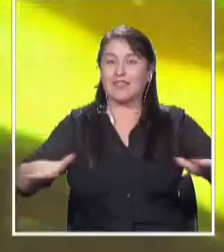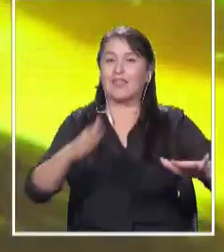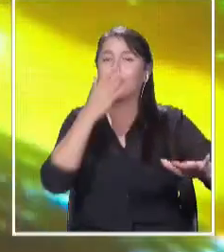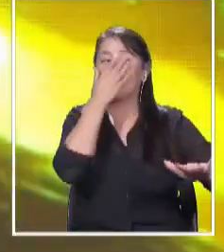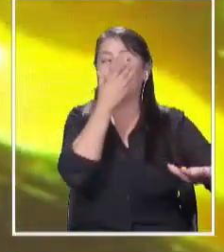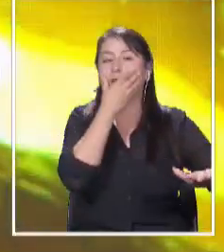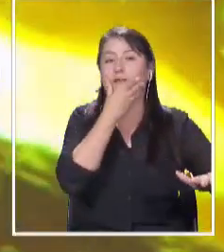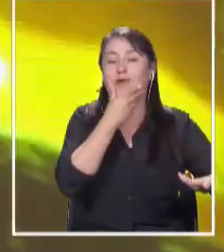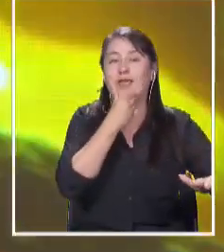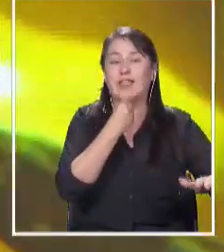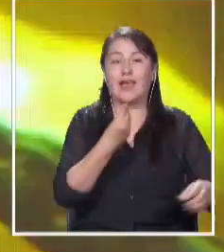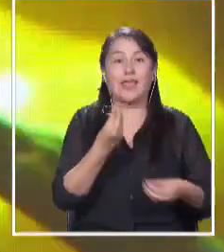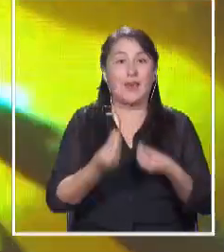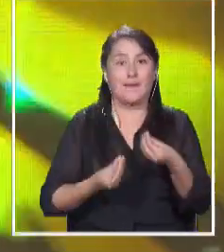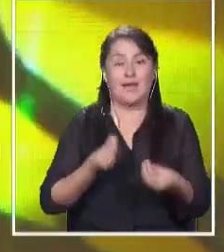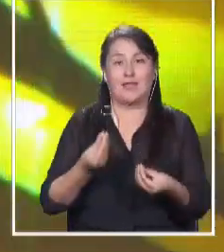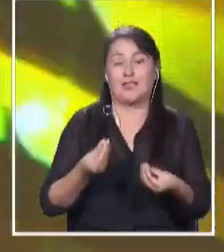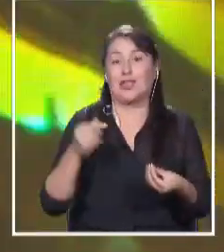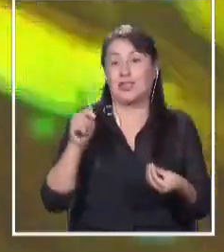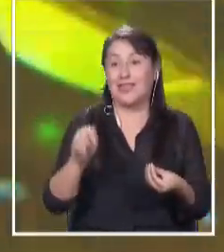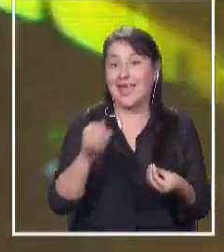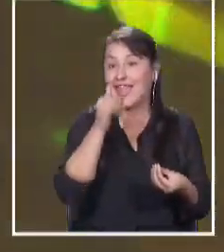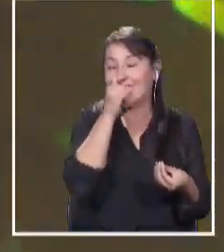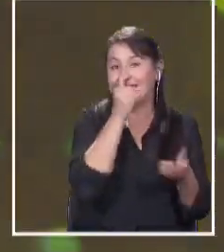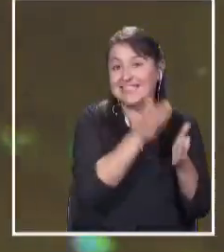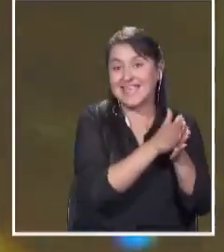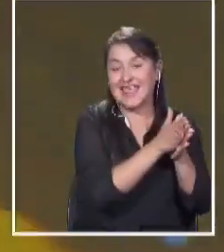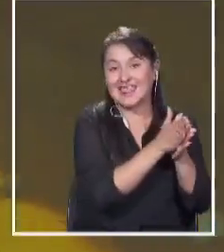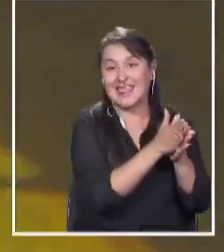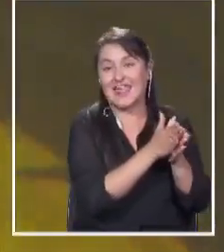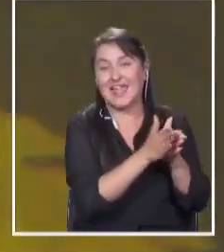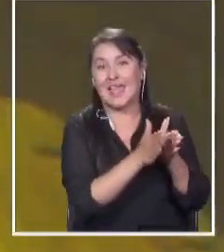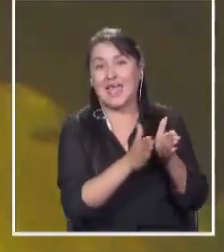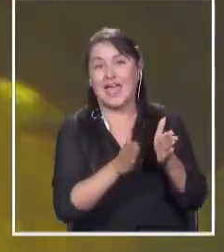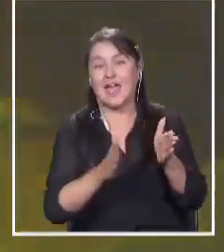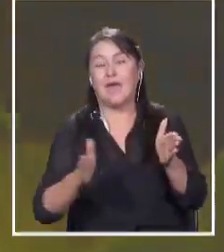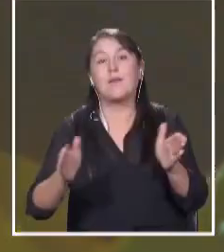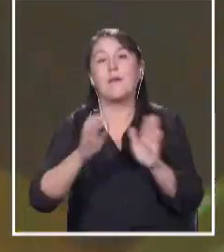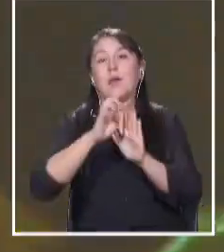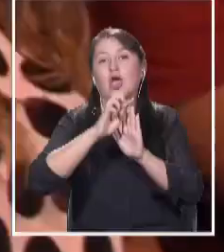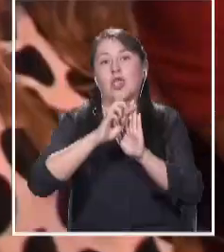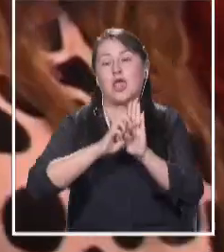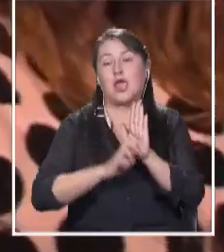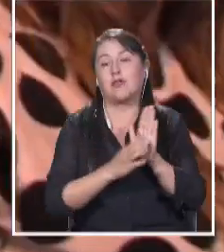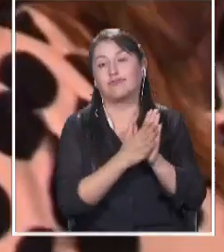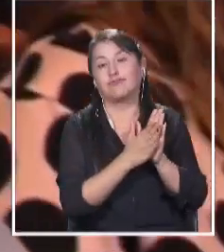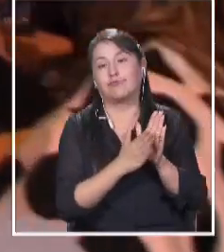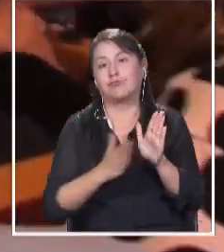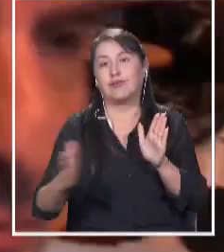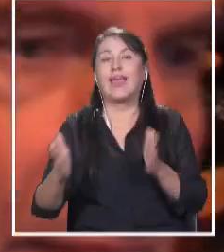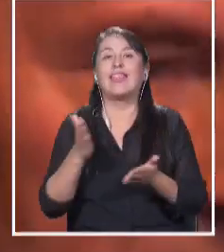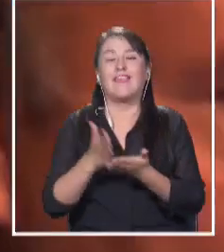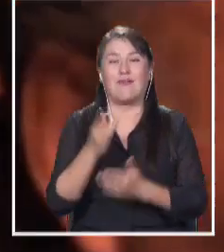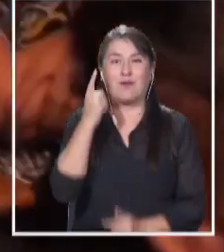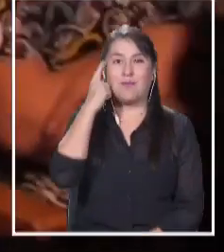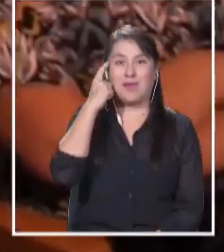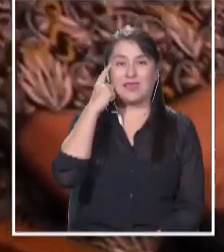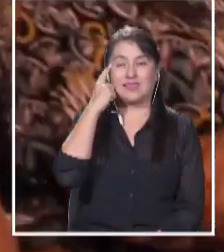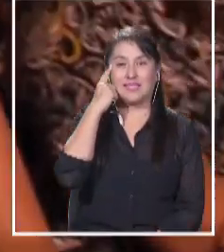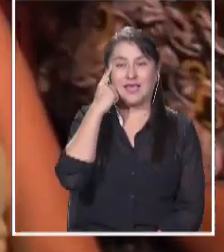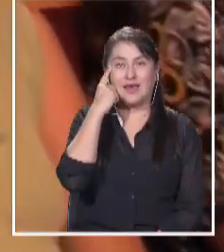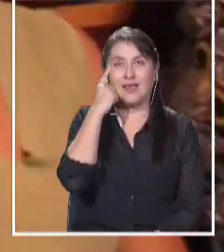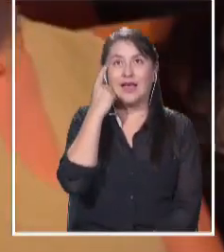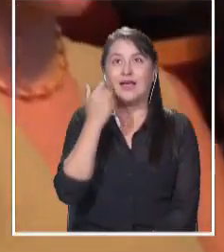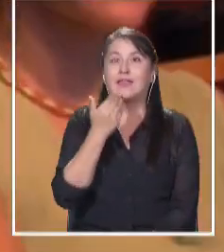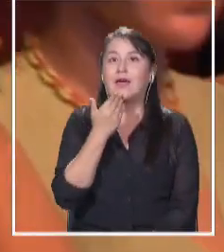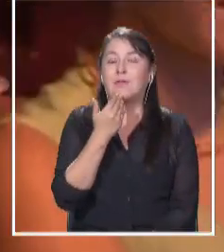sitios del mundo. Entonces ese tiempo finalmente alarga mucho los proyectos y hay que considerarlo. Y si no, hay que considerar